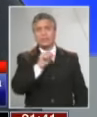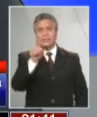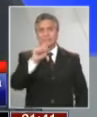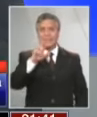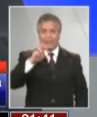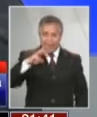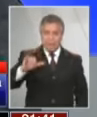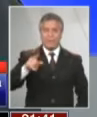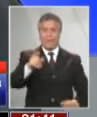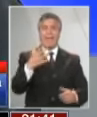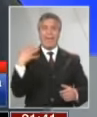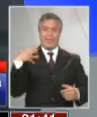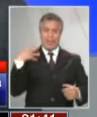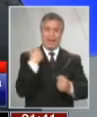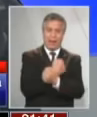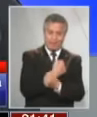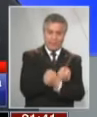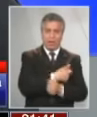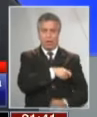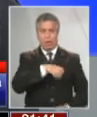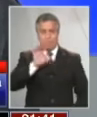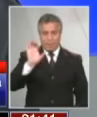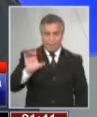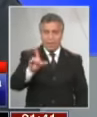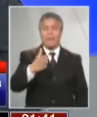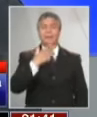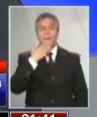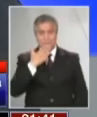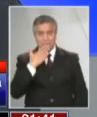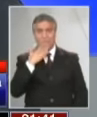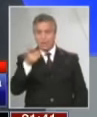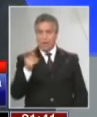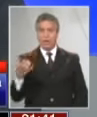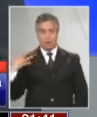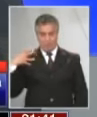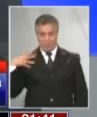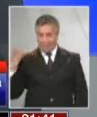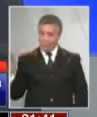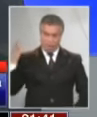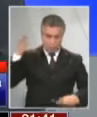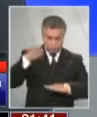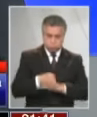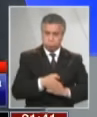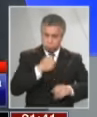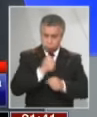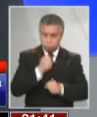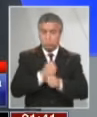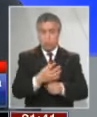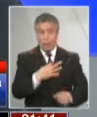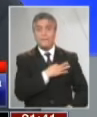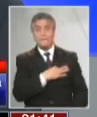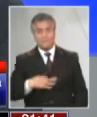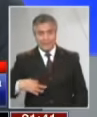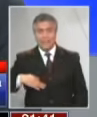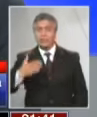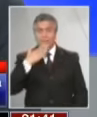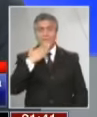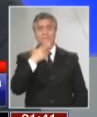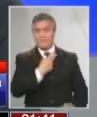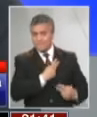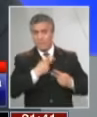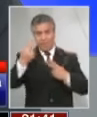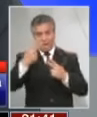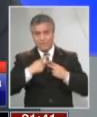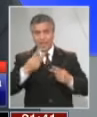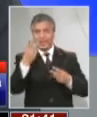general de carabineros, de investigaciones, también el comandante de la división cuando llegó, incluso también, por supuesto, los ministros. Hay ministros que han viajado 3 veces ya a la